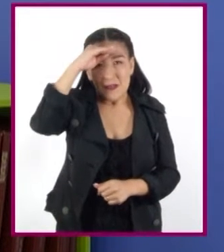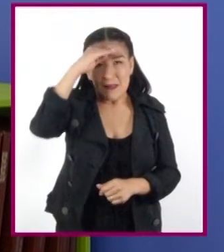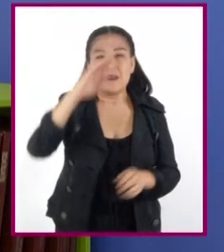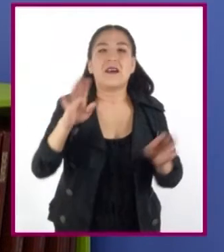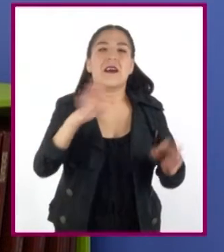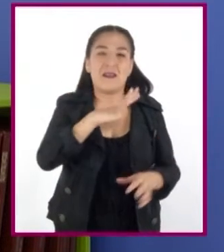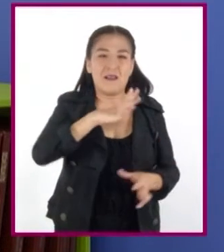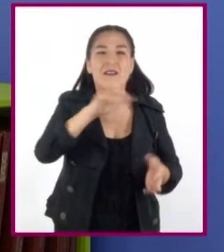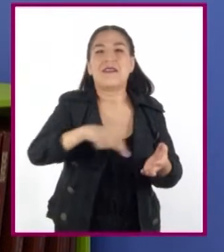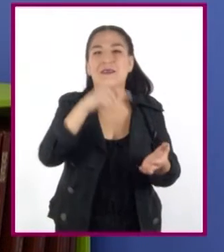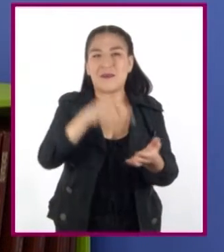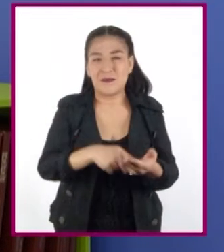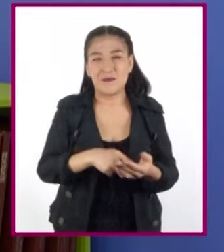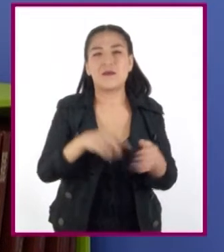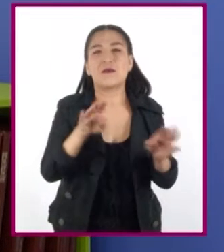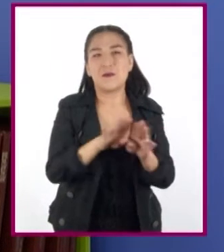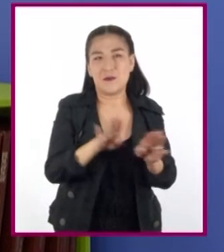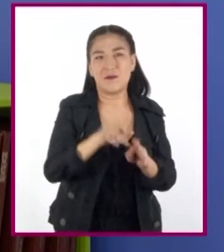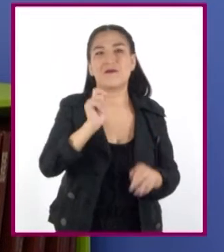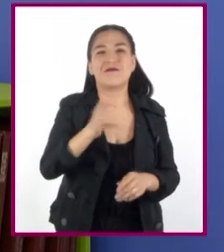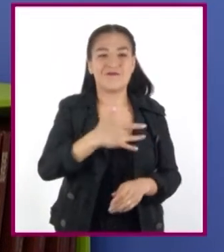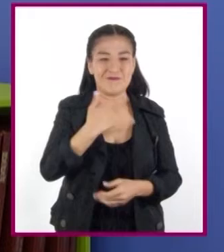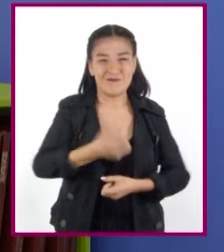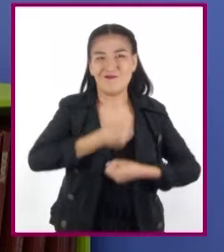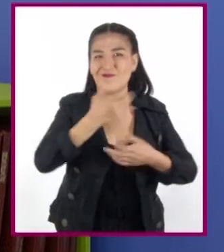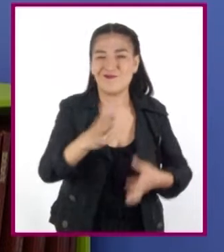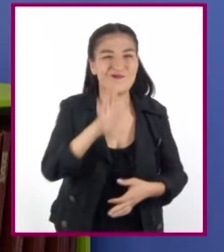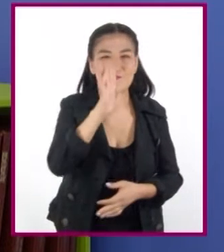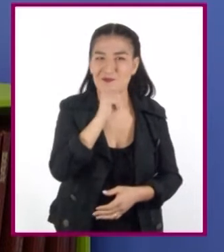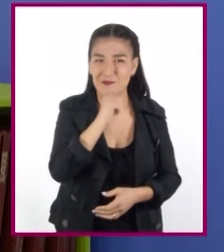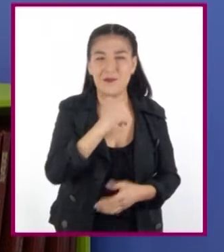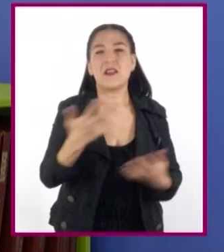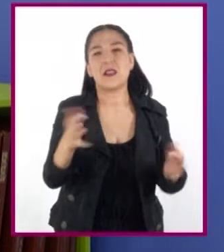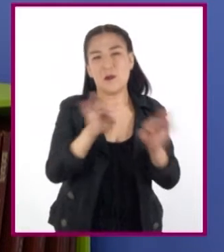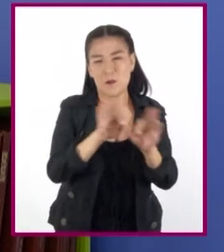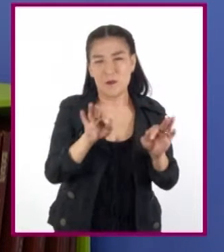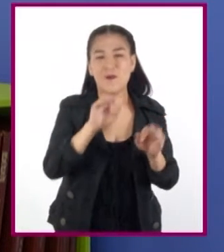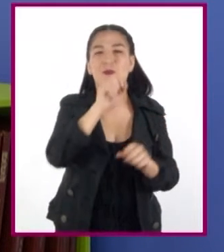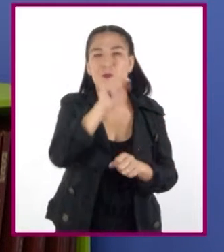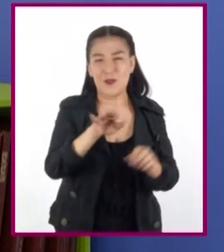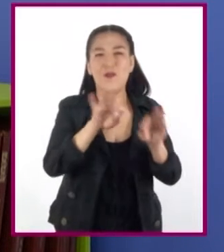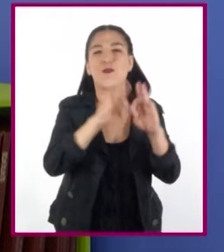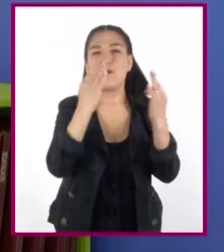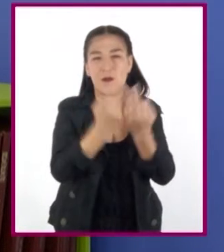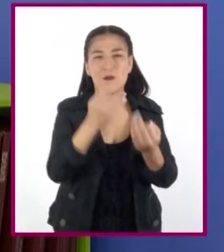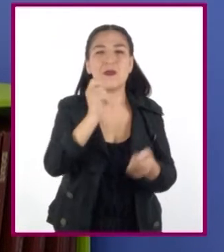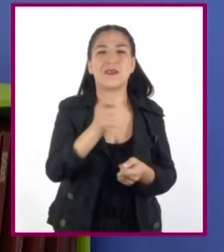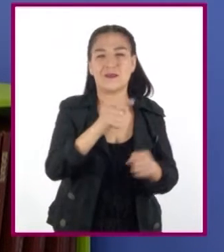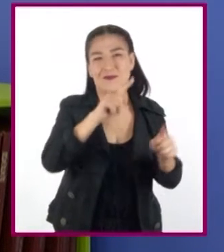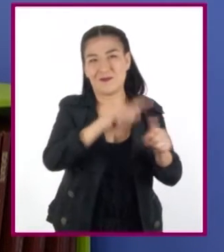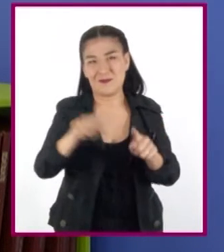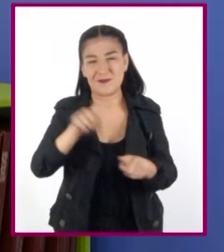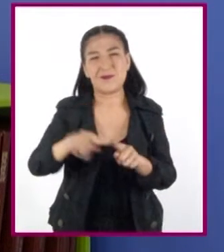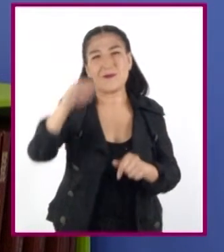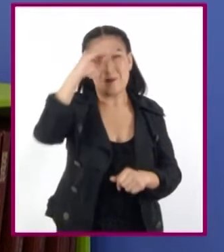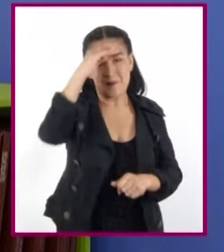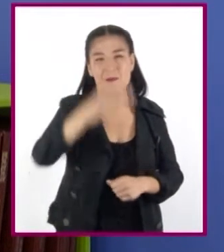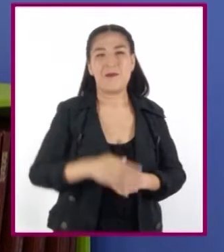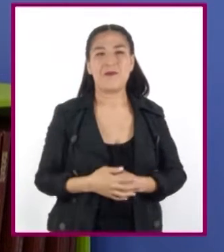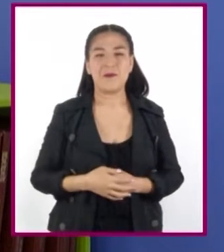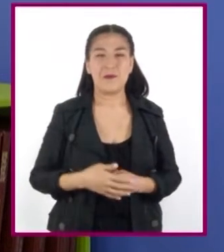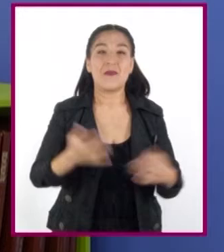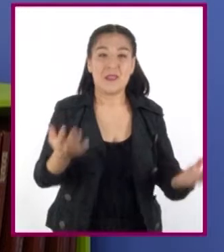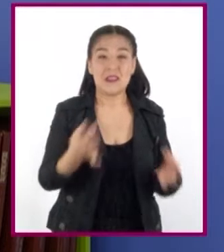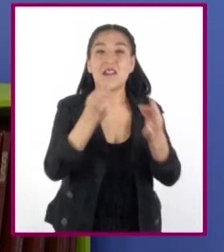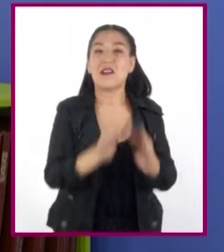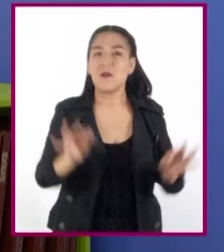lugares adecuados para mostrar sus sentimientos. De igual forma, escuchamos la siguiente reflexión. Es